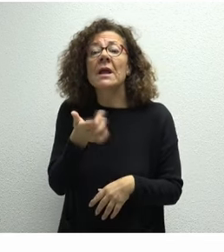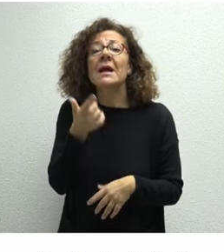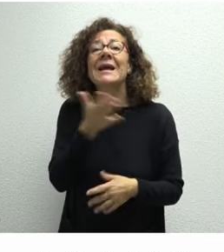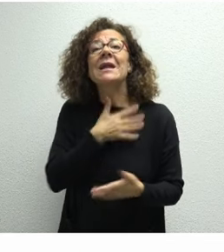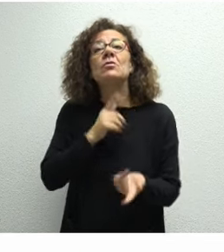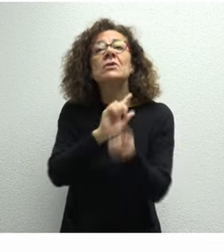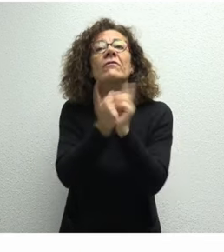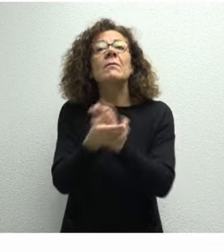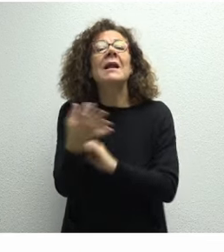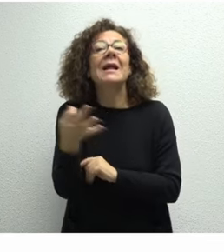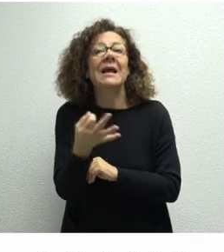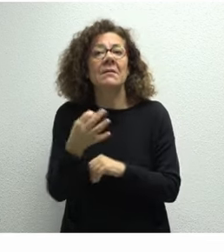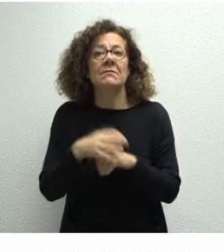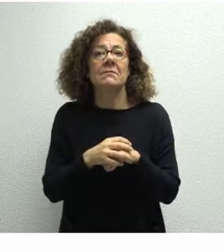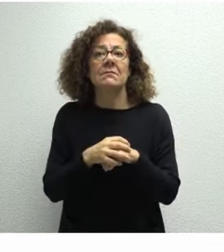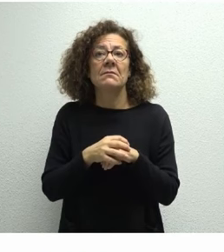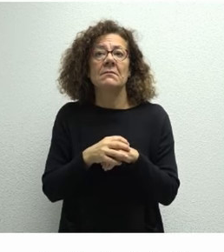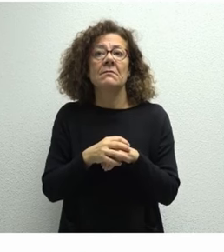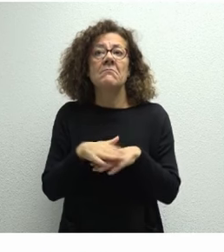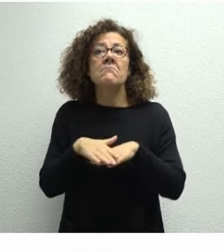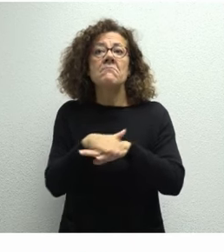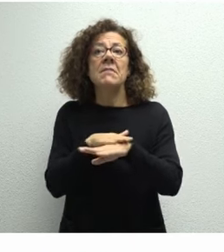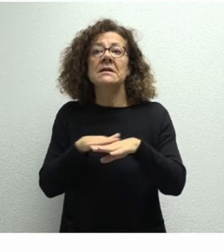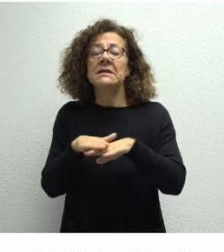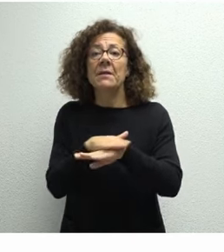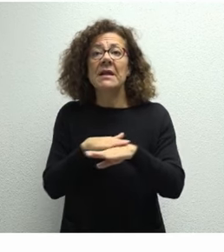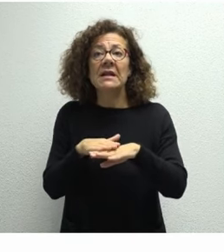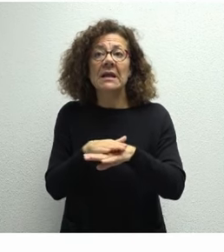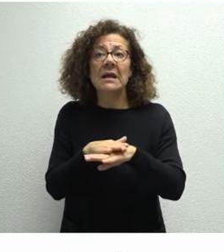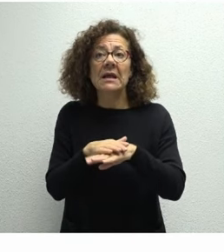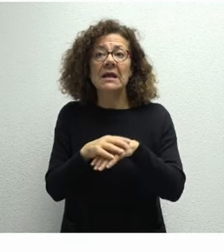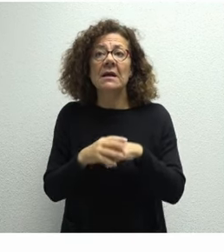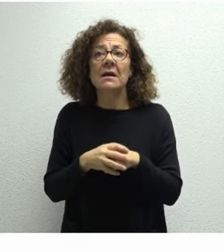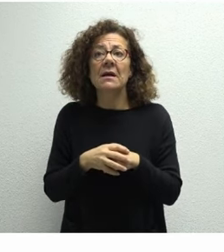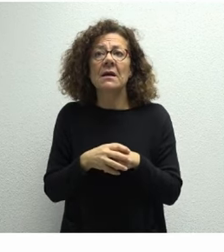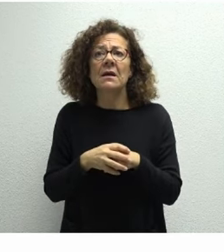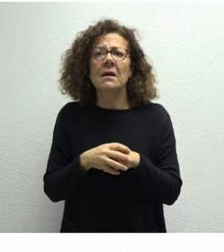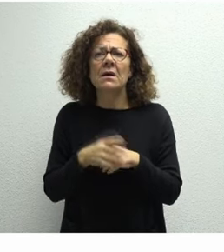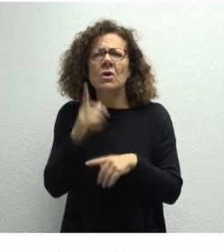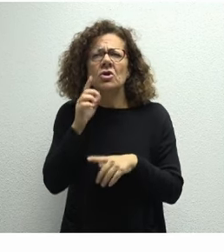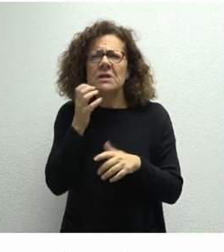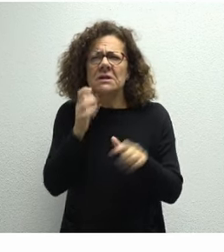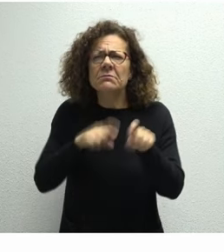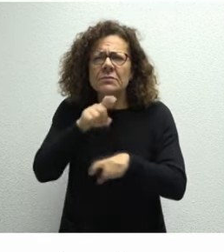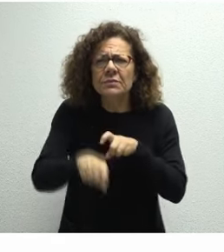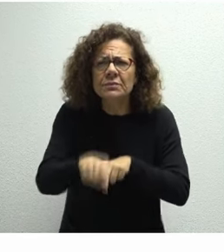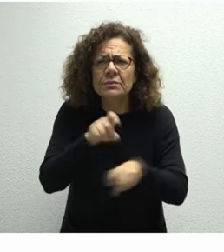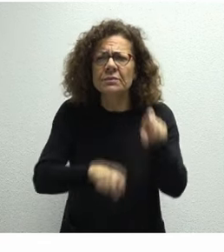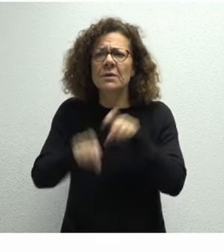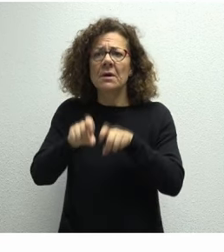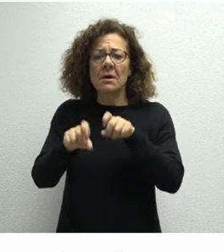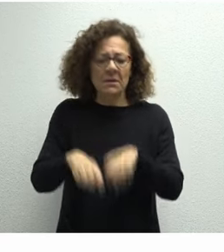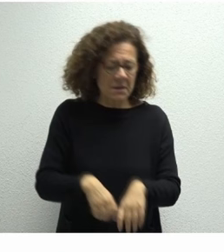transformar Ah básicamente Ah no sé si voy para atrás o para